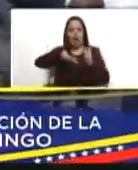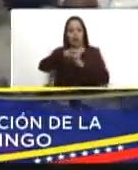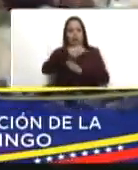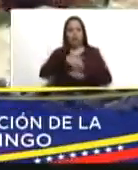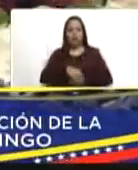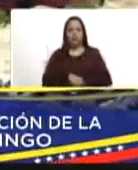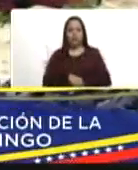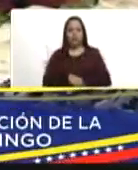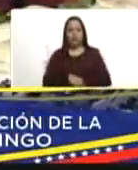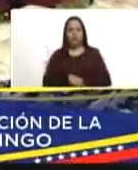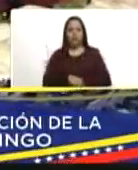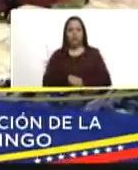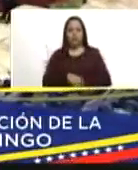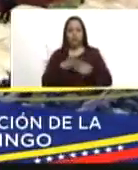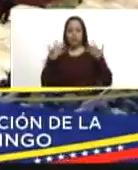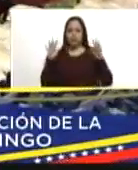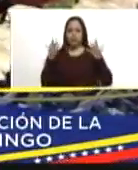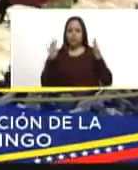ecológica